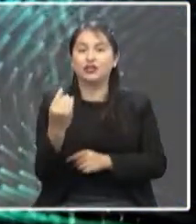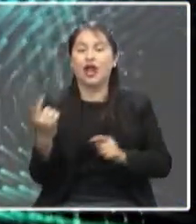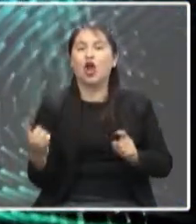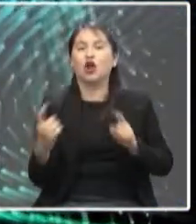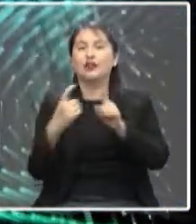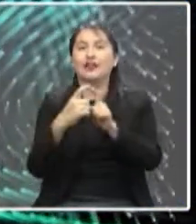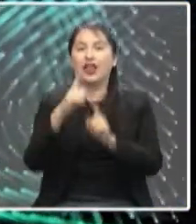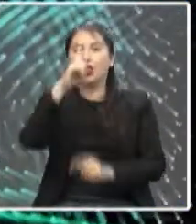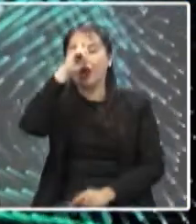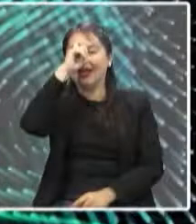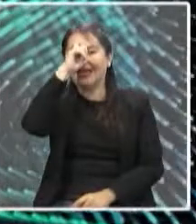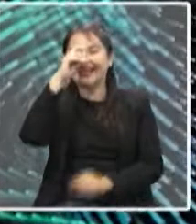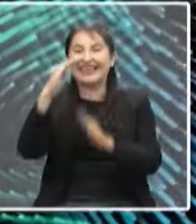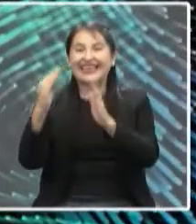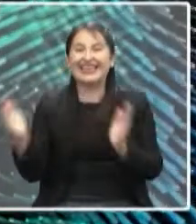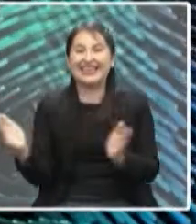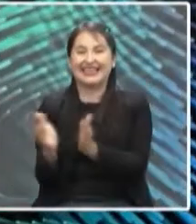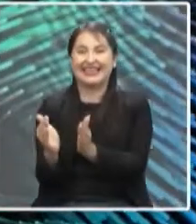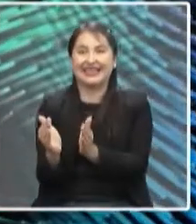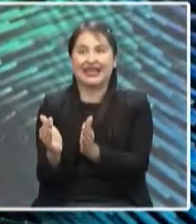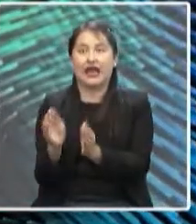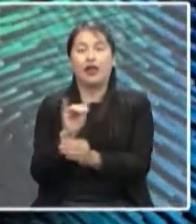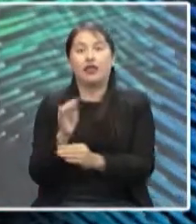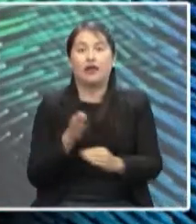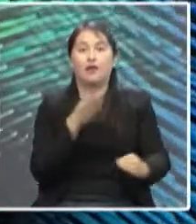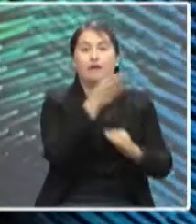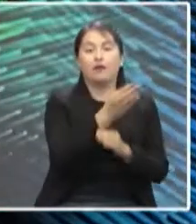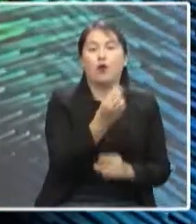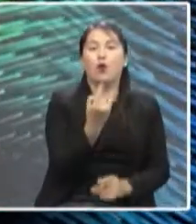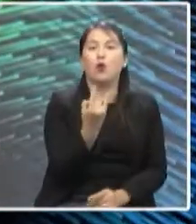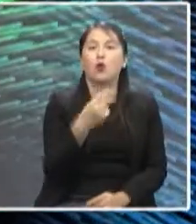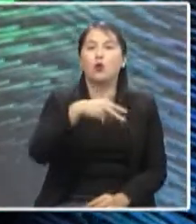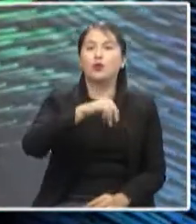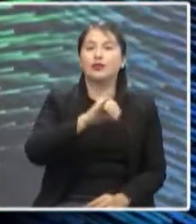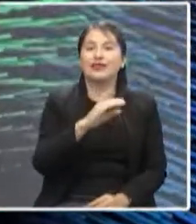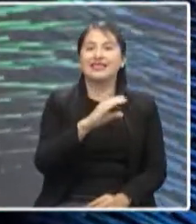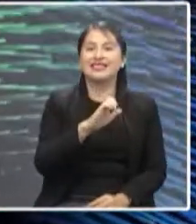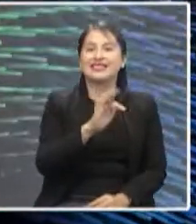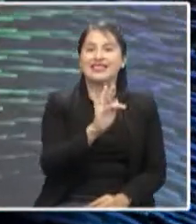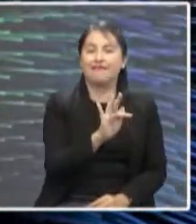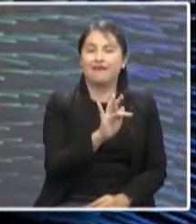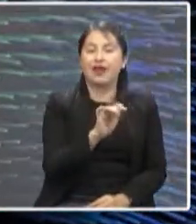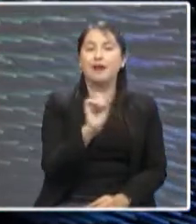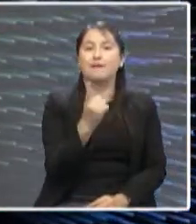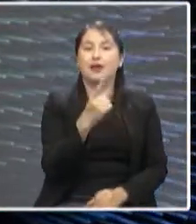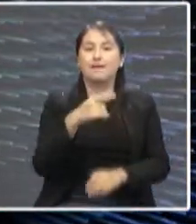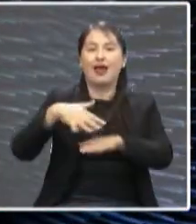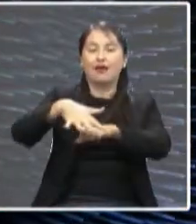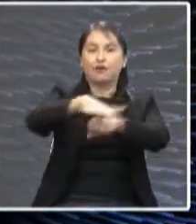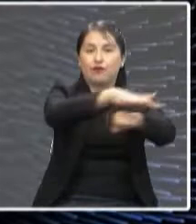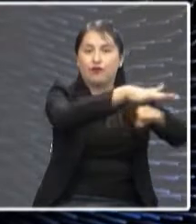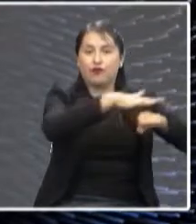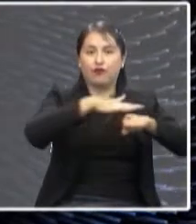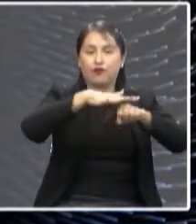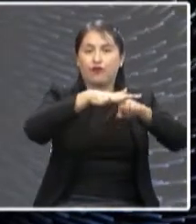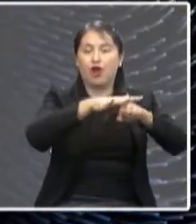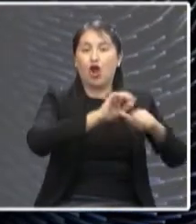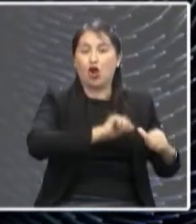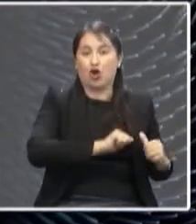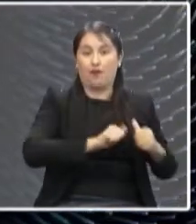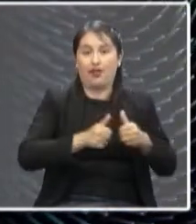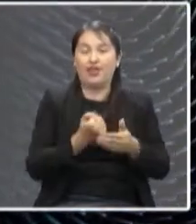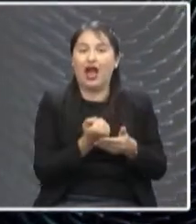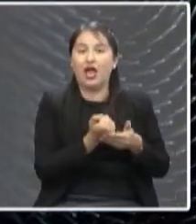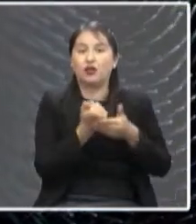clínicas. Eventualmente fuimos a UNICEF haciendo el primer caso de drones para transporte, ayudando a